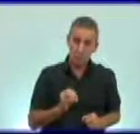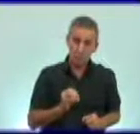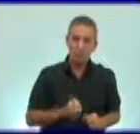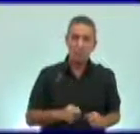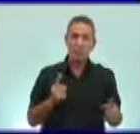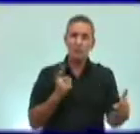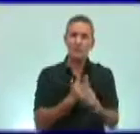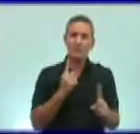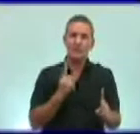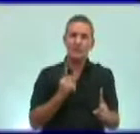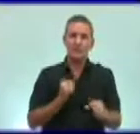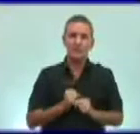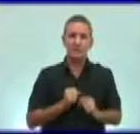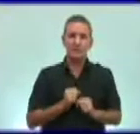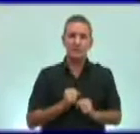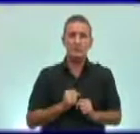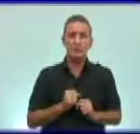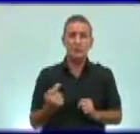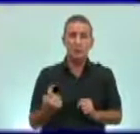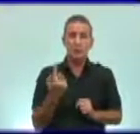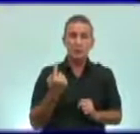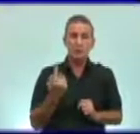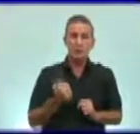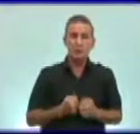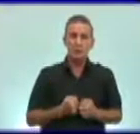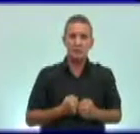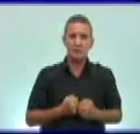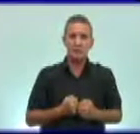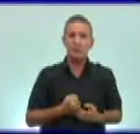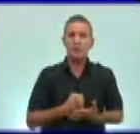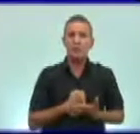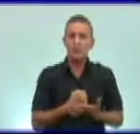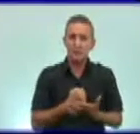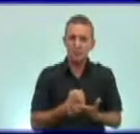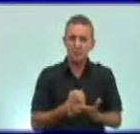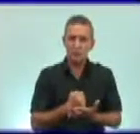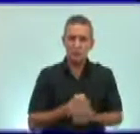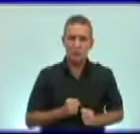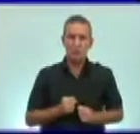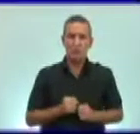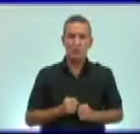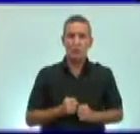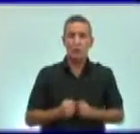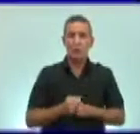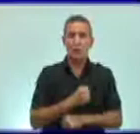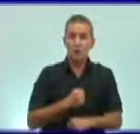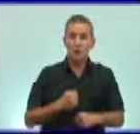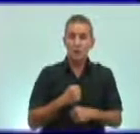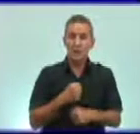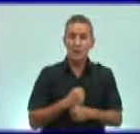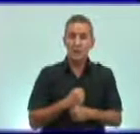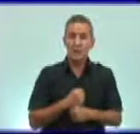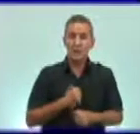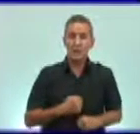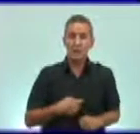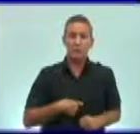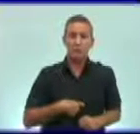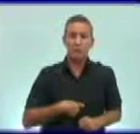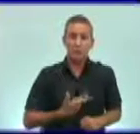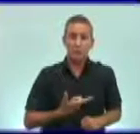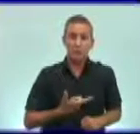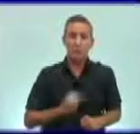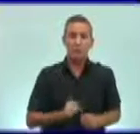fue el primero que promovió el uso y culto de Bolívar y decretó en 1842 que